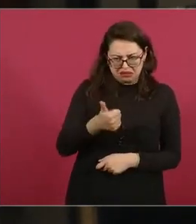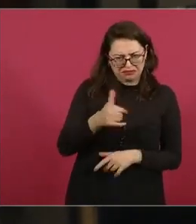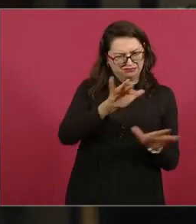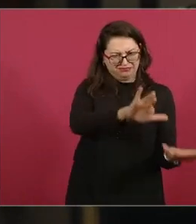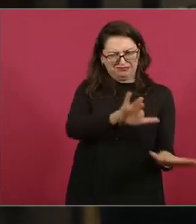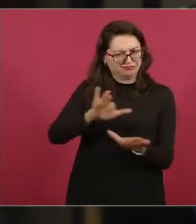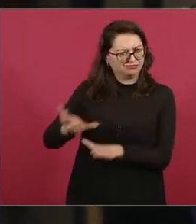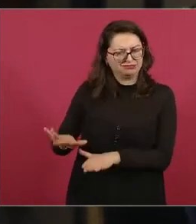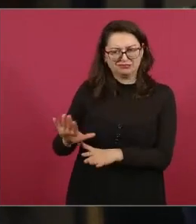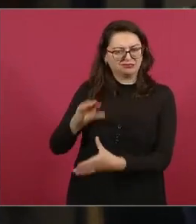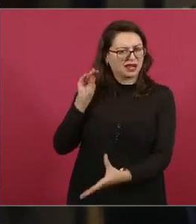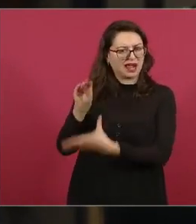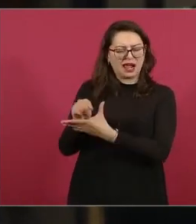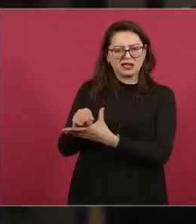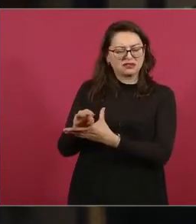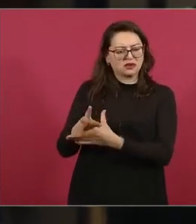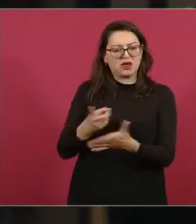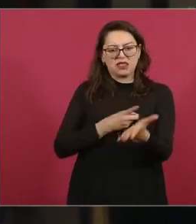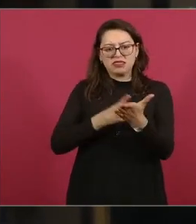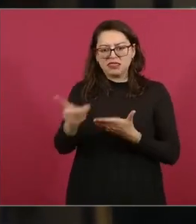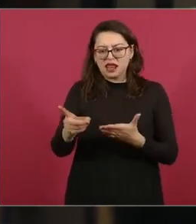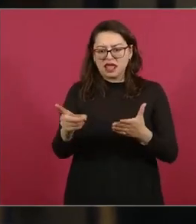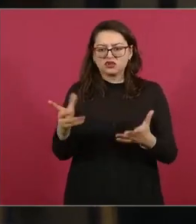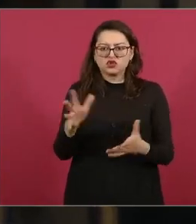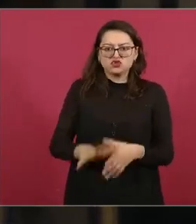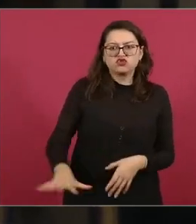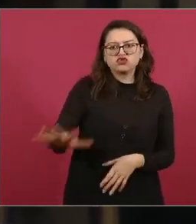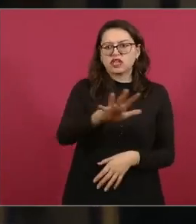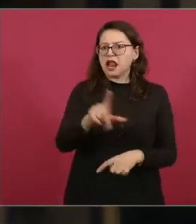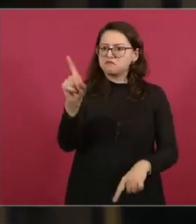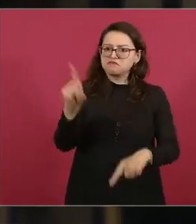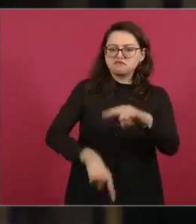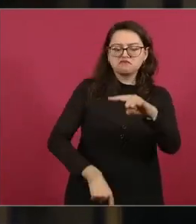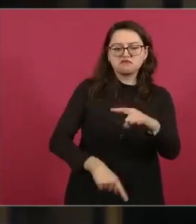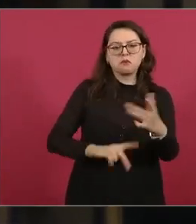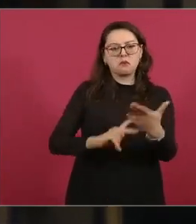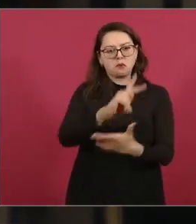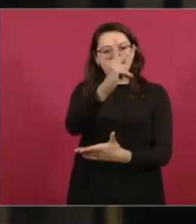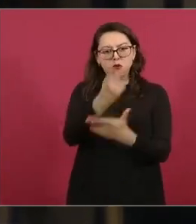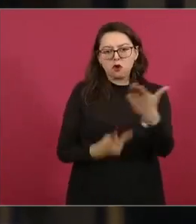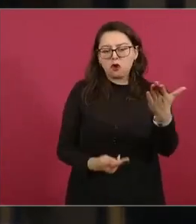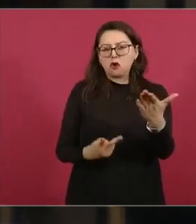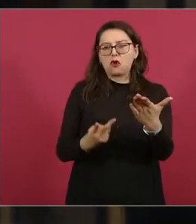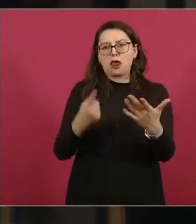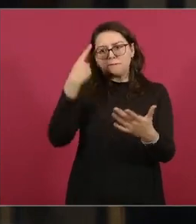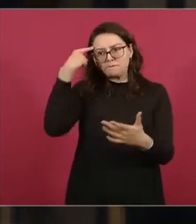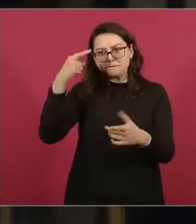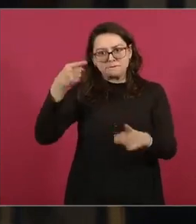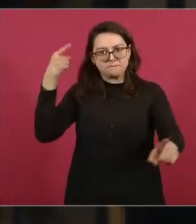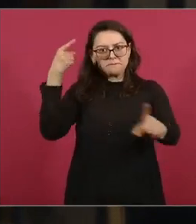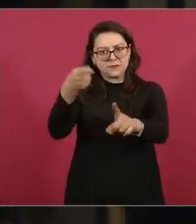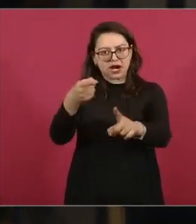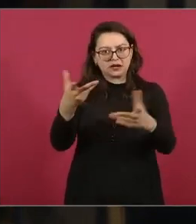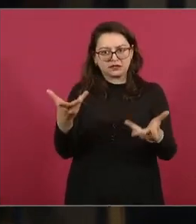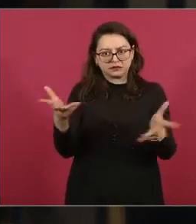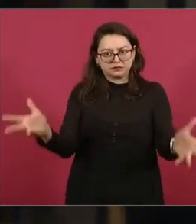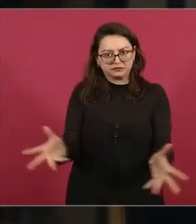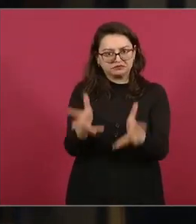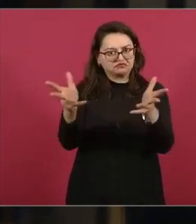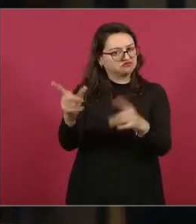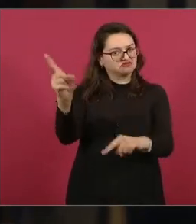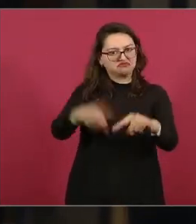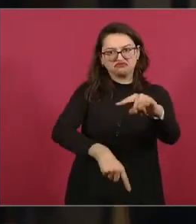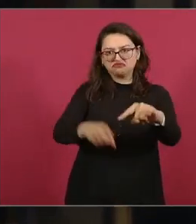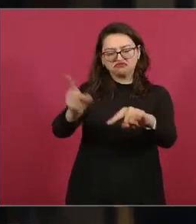los derechos colectivos, los derechos sociales y también programas pues como el de las pensiones a